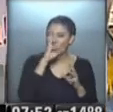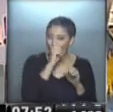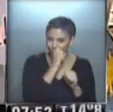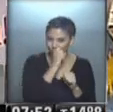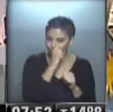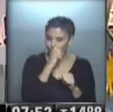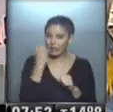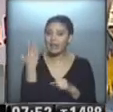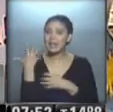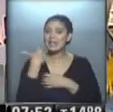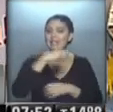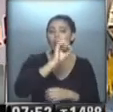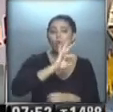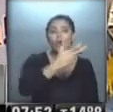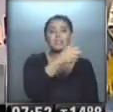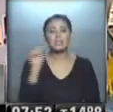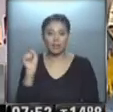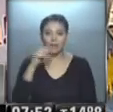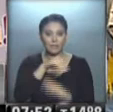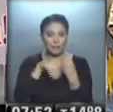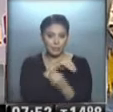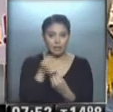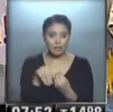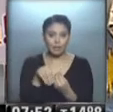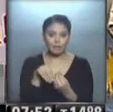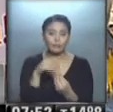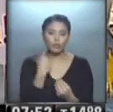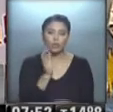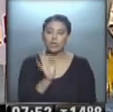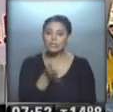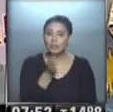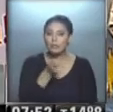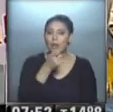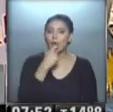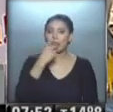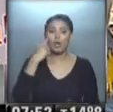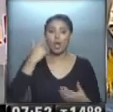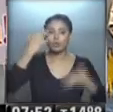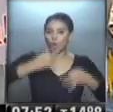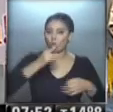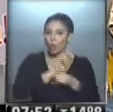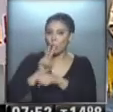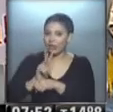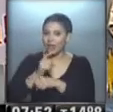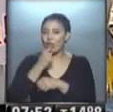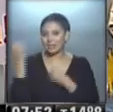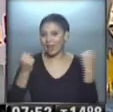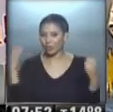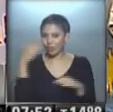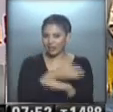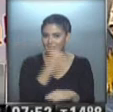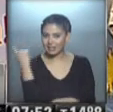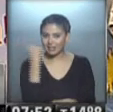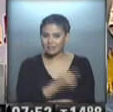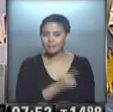introducen o sacan algunos de los familiares, que se puede saber por el movimiento tan controlado de la seguridad presidencial, que van